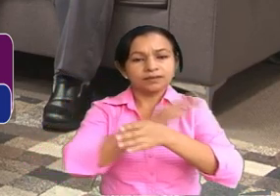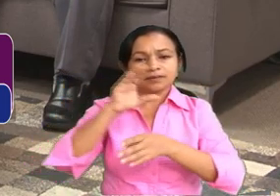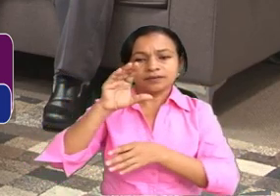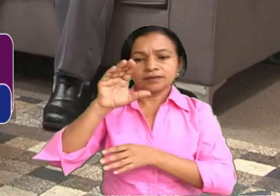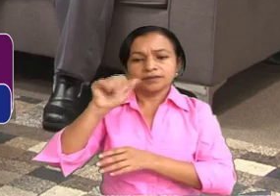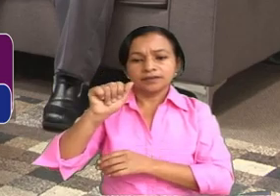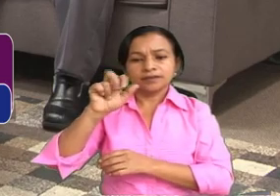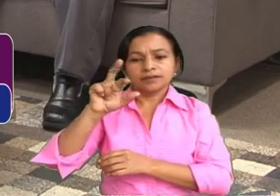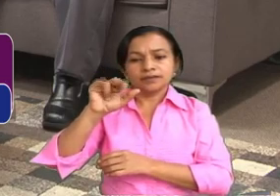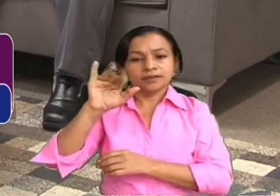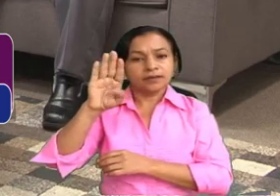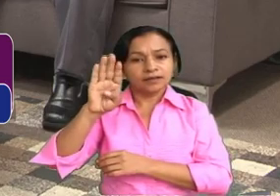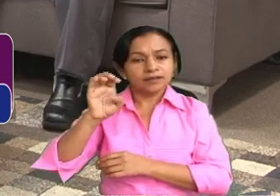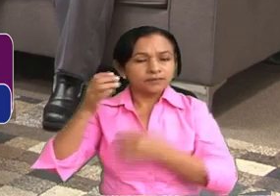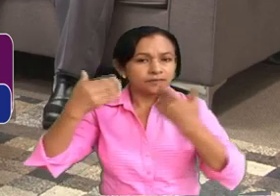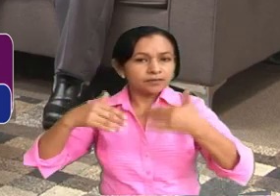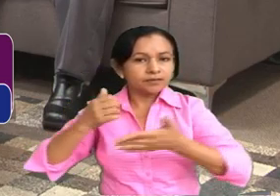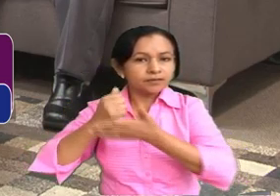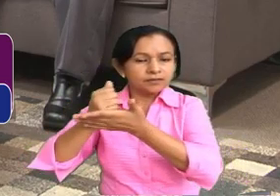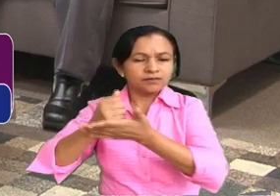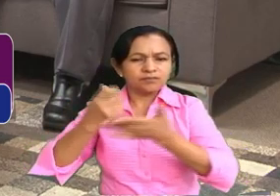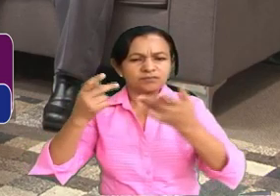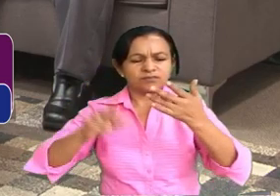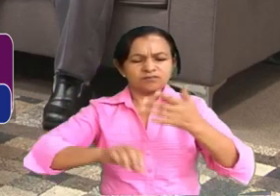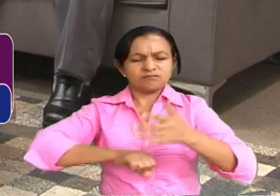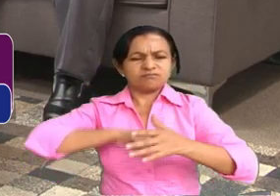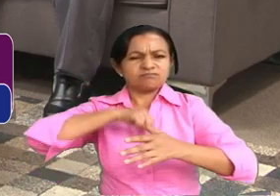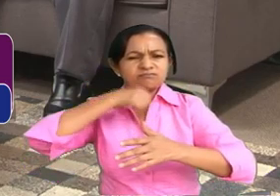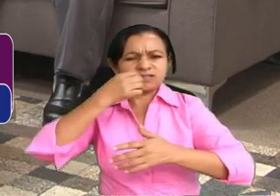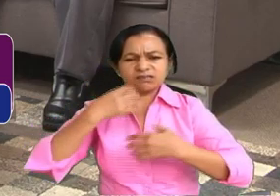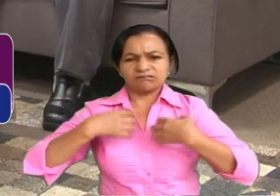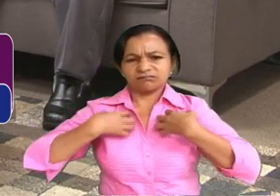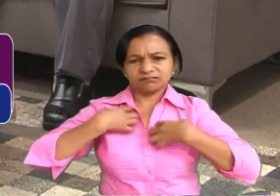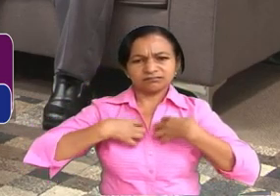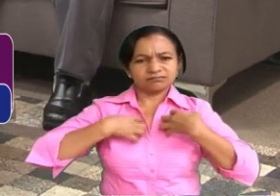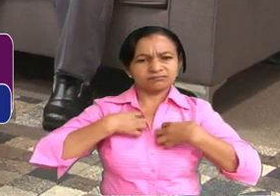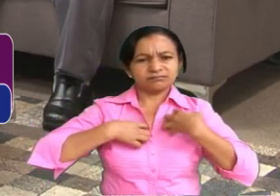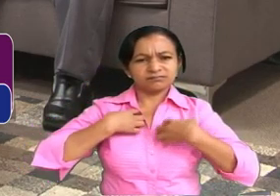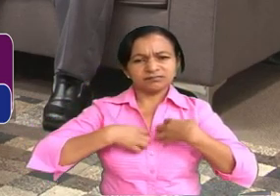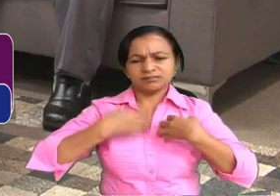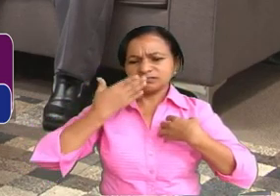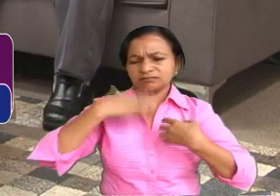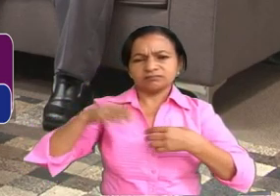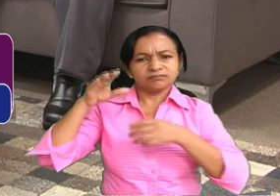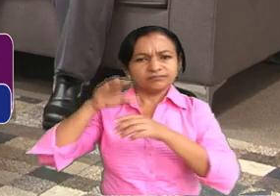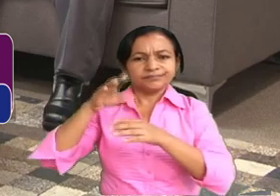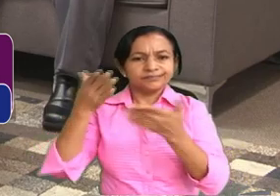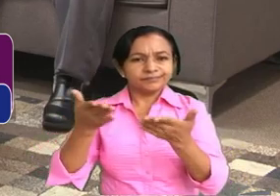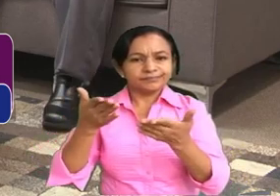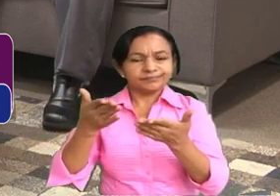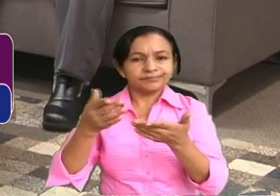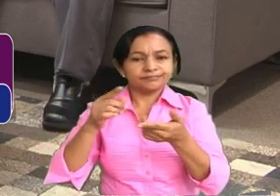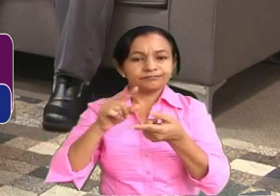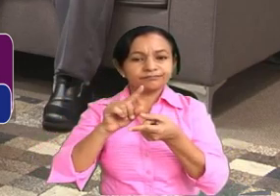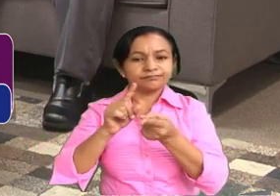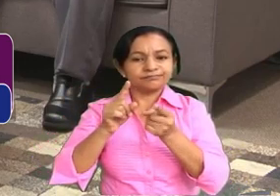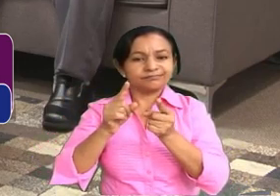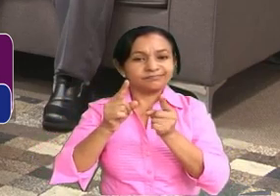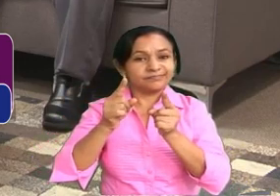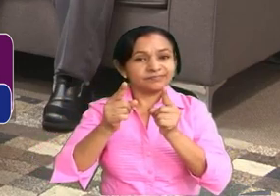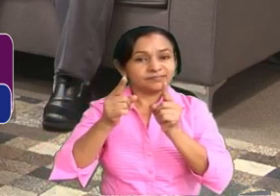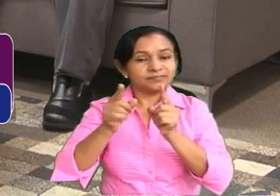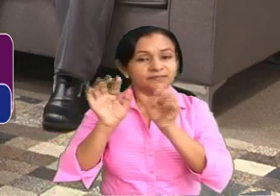caribe, pero con la soberbia, con el egoísmo, con el maltrato, eso se ha salido